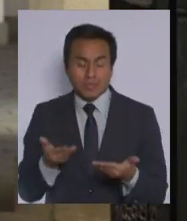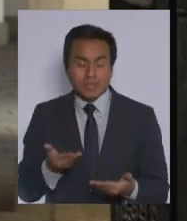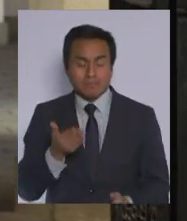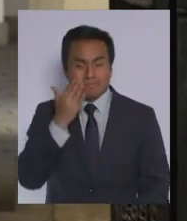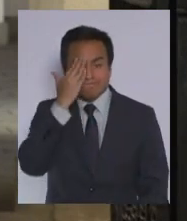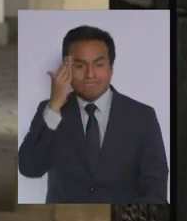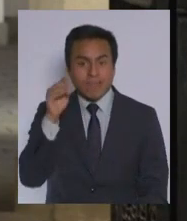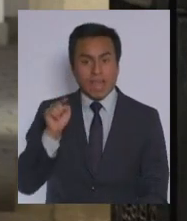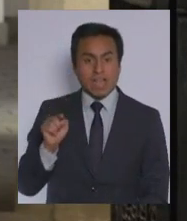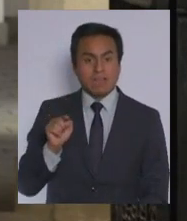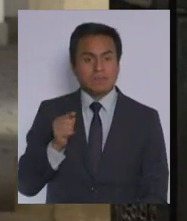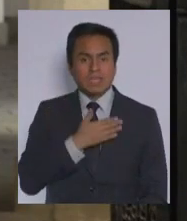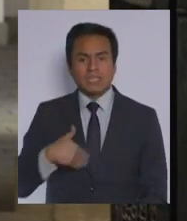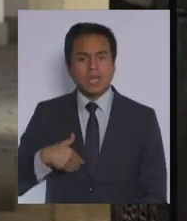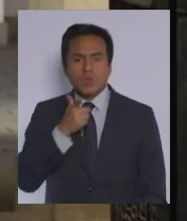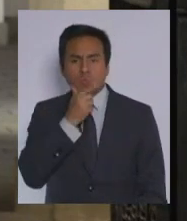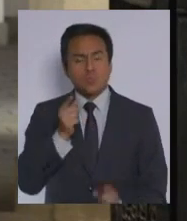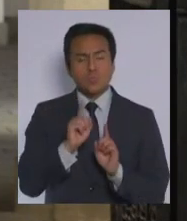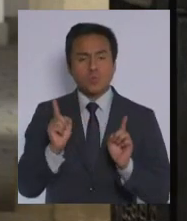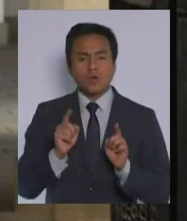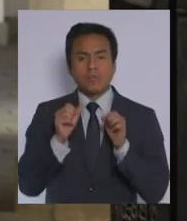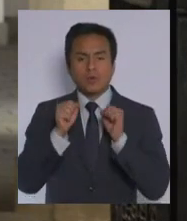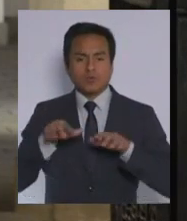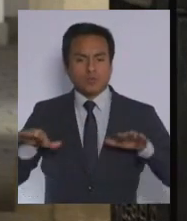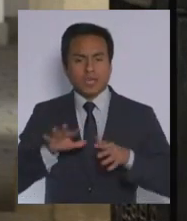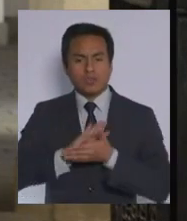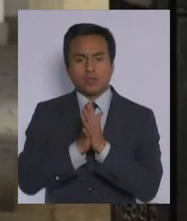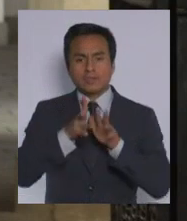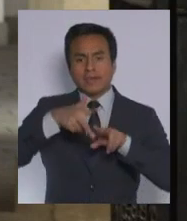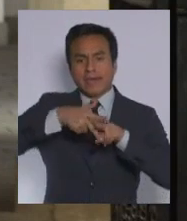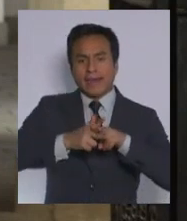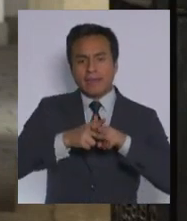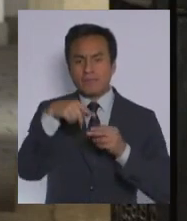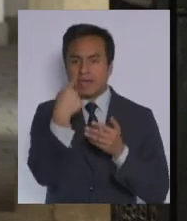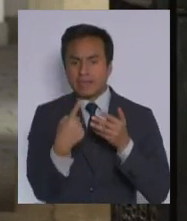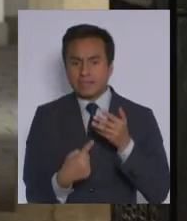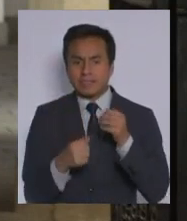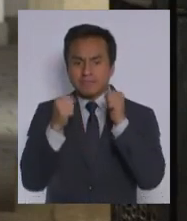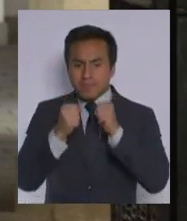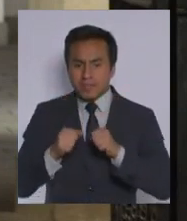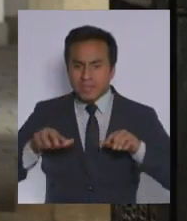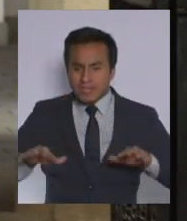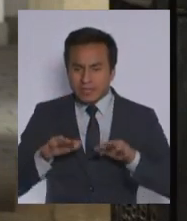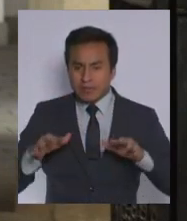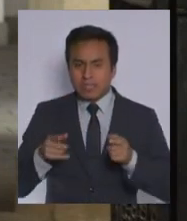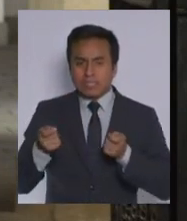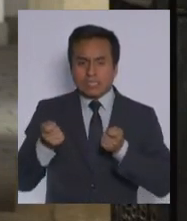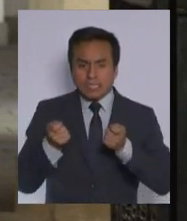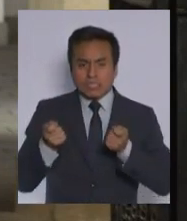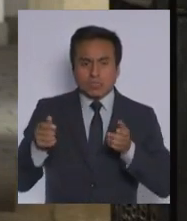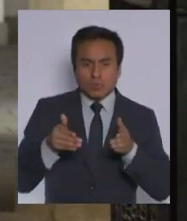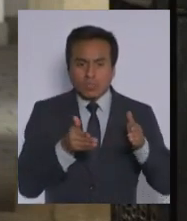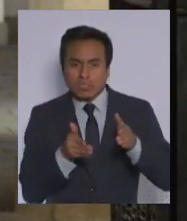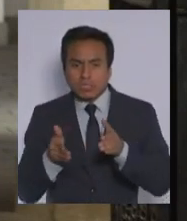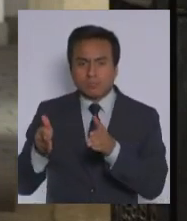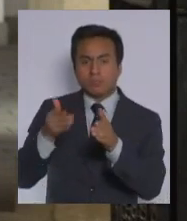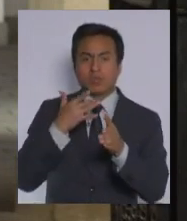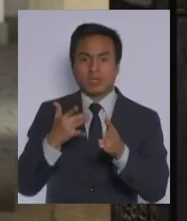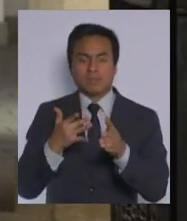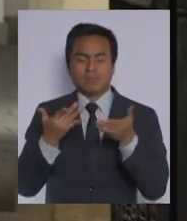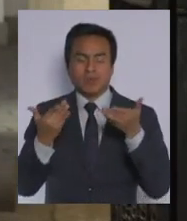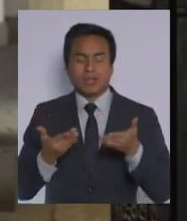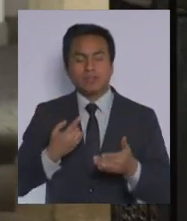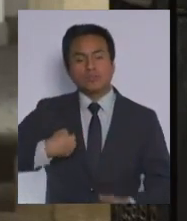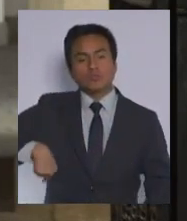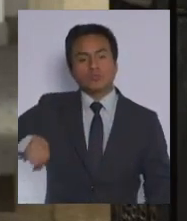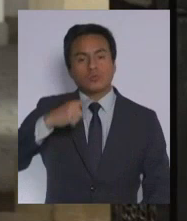él no dudó un minuto de utilizar todas sus herramientas para tratar de conducir porque finalmente estamos